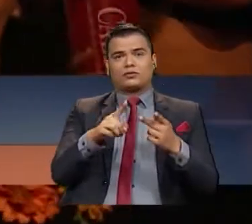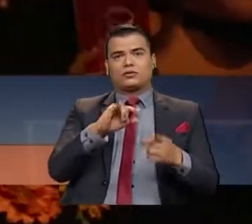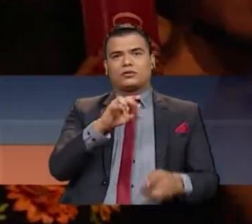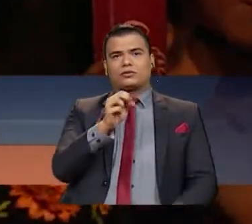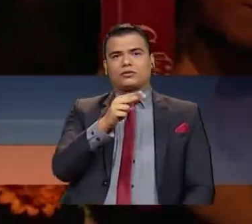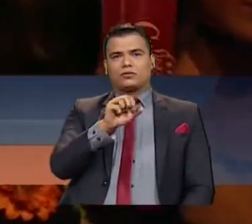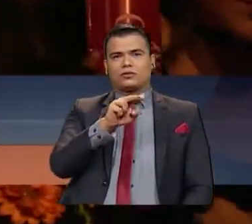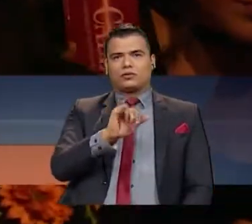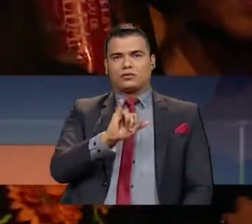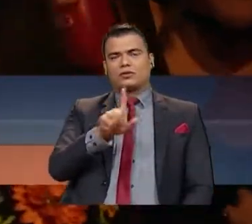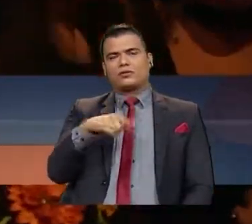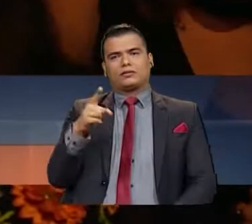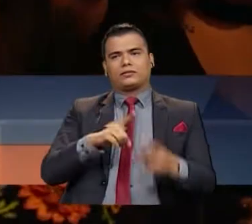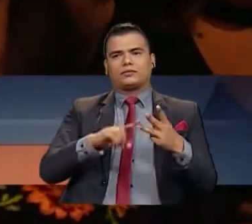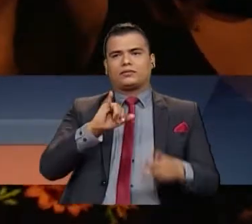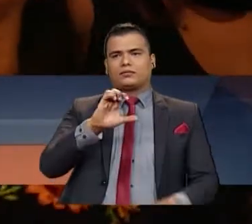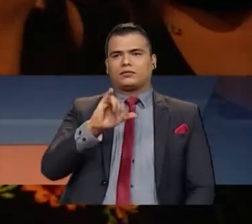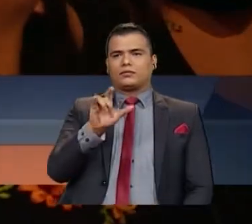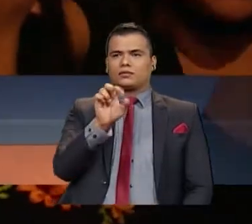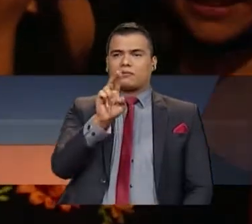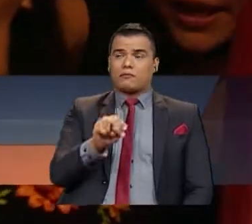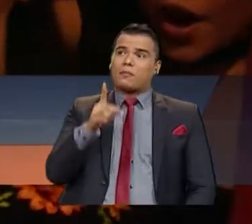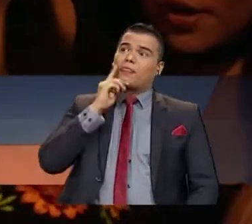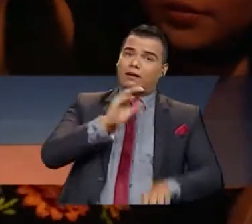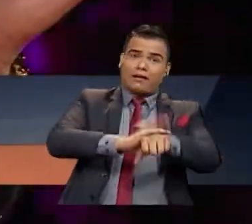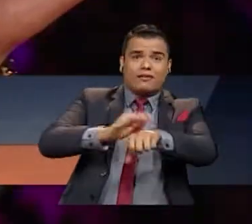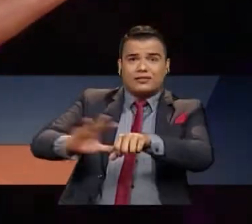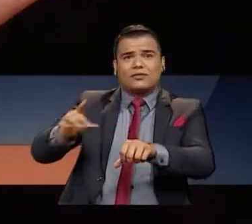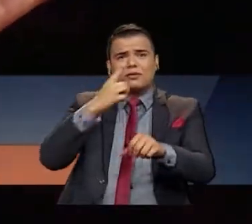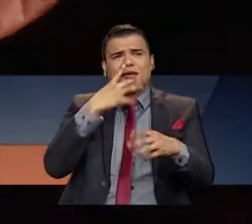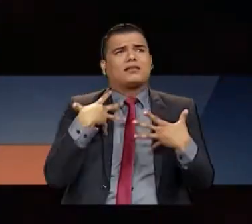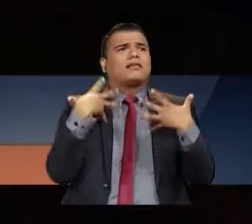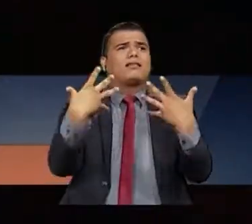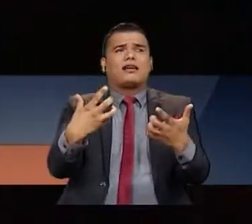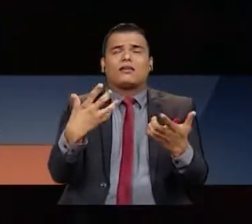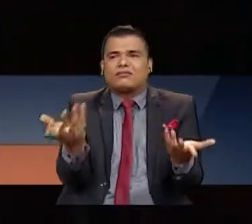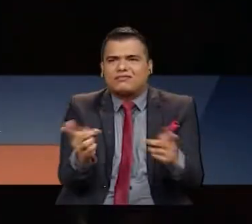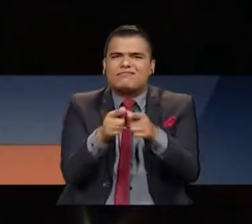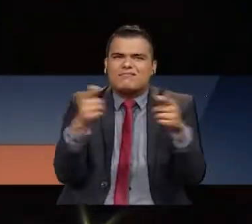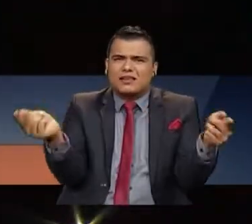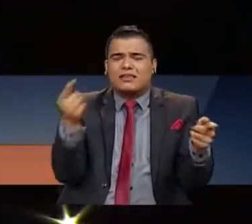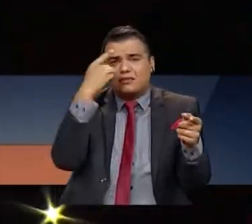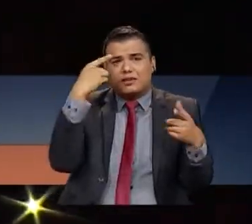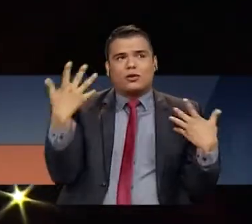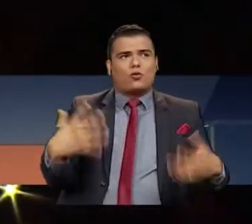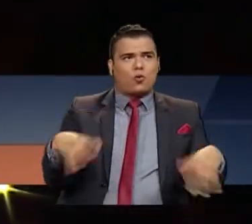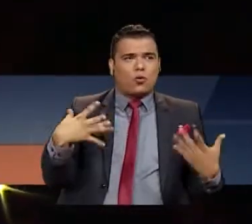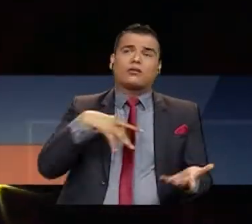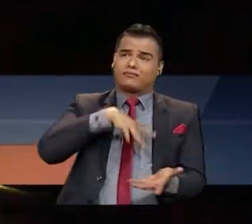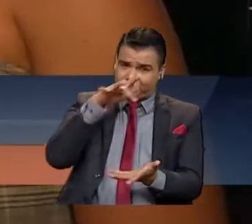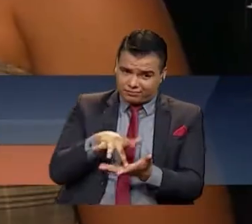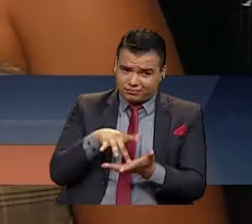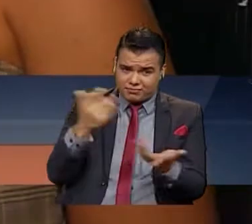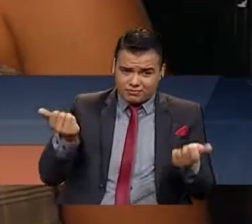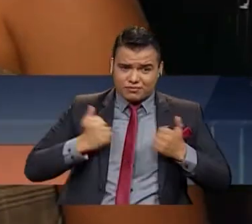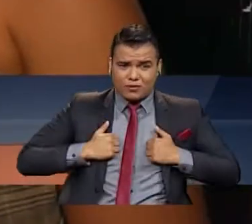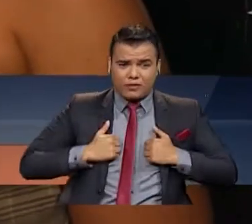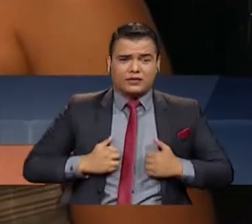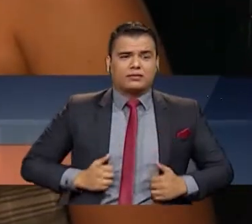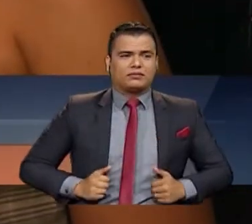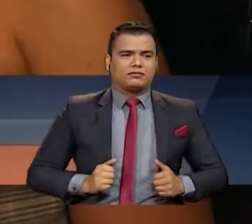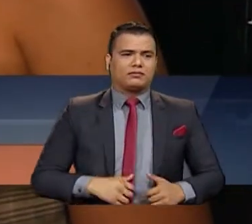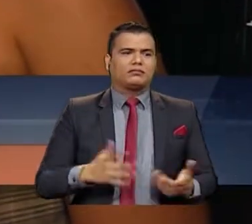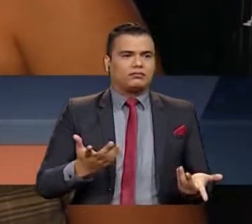maestro Jason Jiménez. Jenny, por favor, antójenos un poquito a todos los televidentes que no se vuelvan a perder este tipo de eventos aquí en la ciudad.